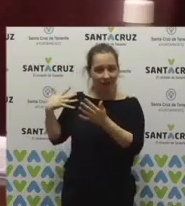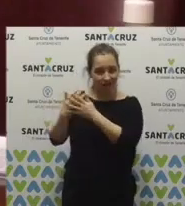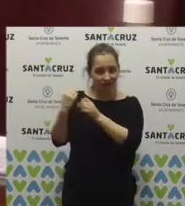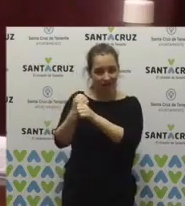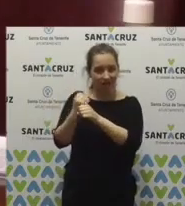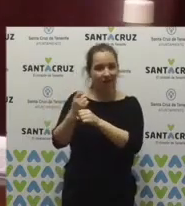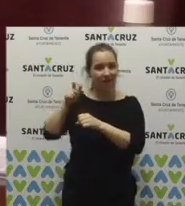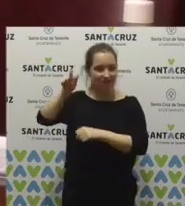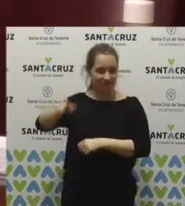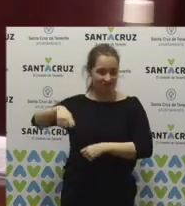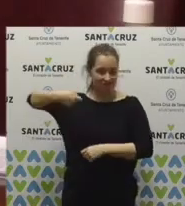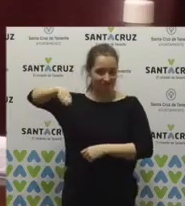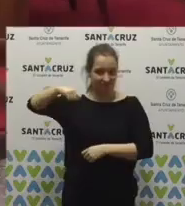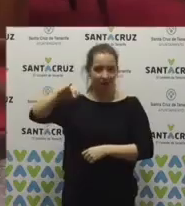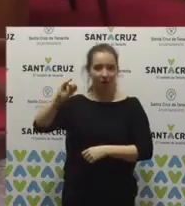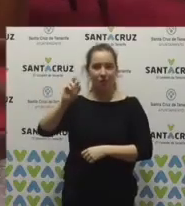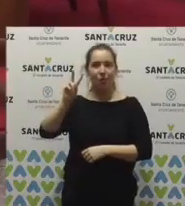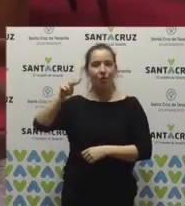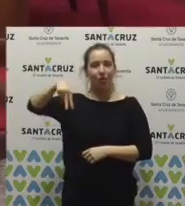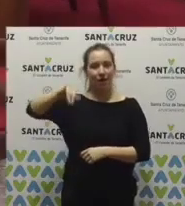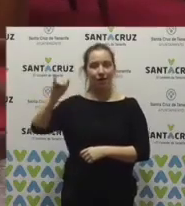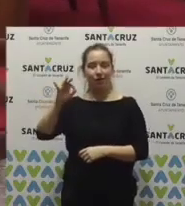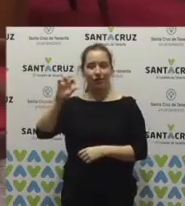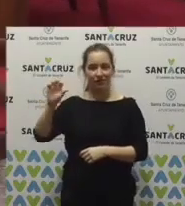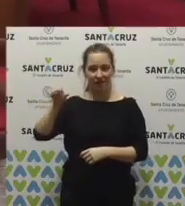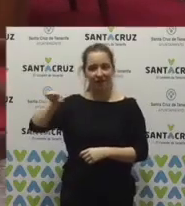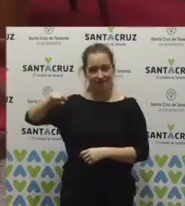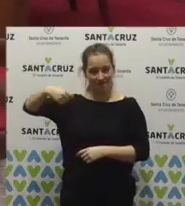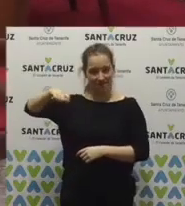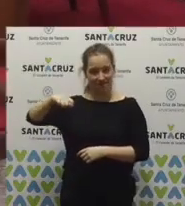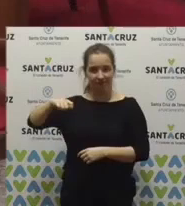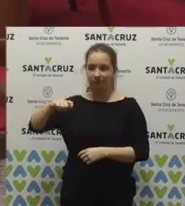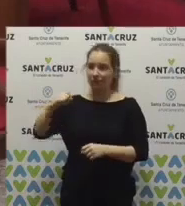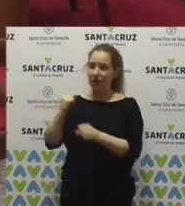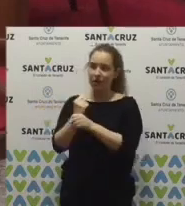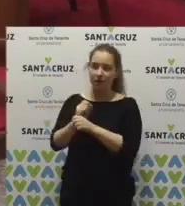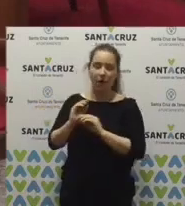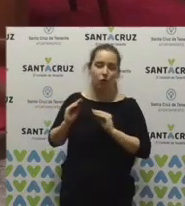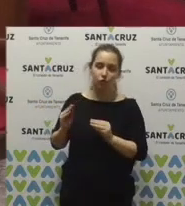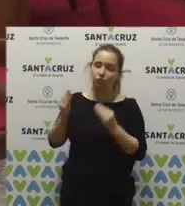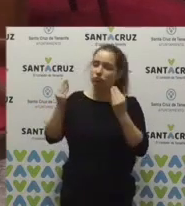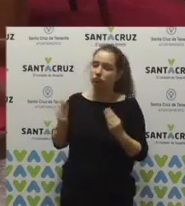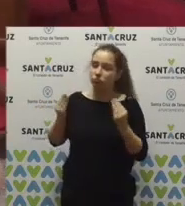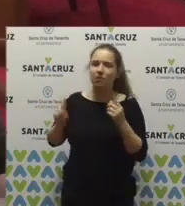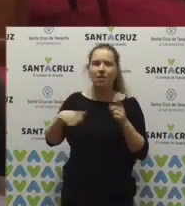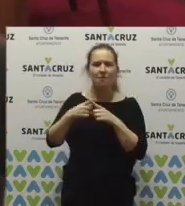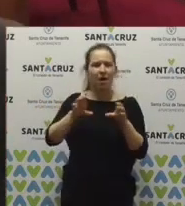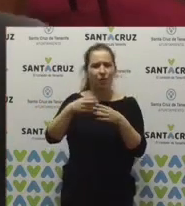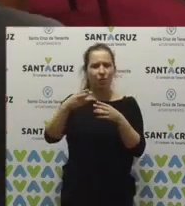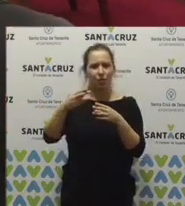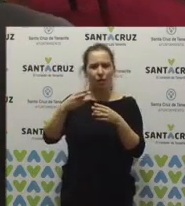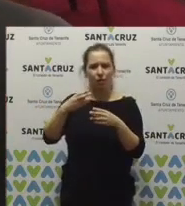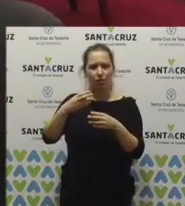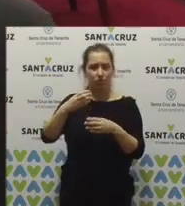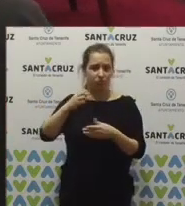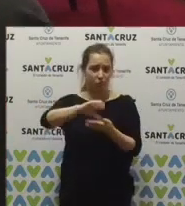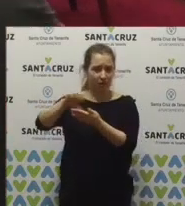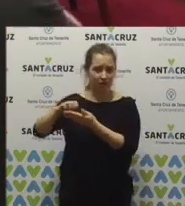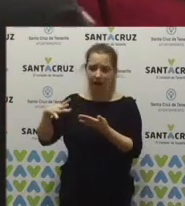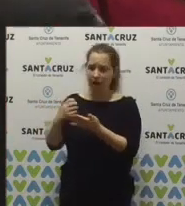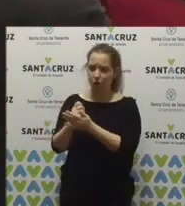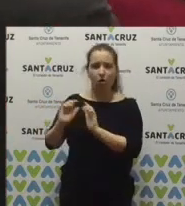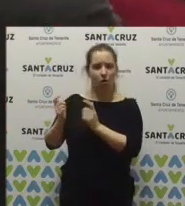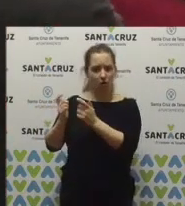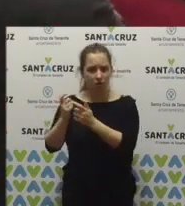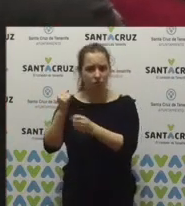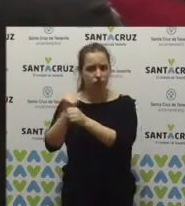jose martinez y por todos los los grupos municipales en esas reuniones de forma formal y de forma informal